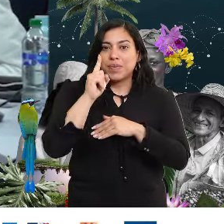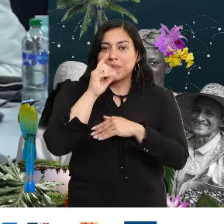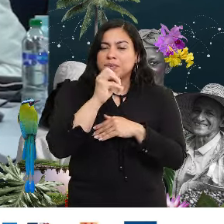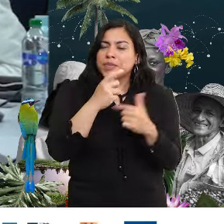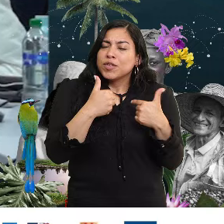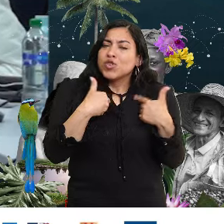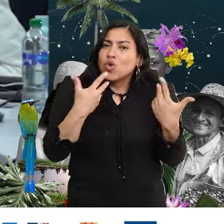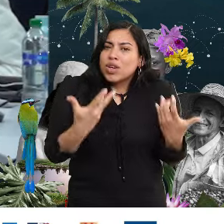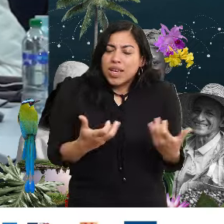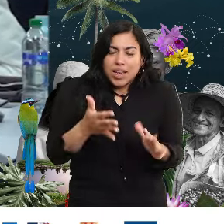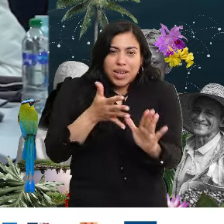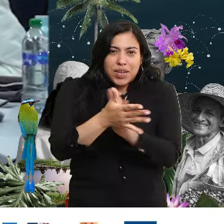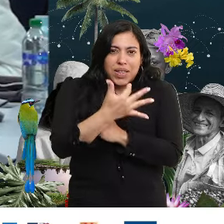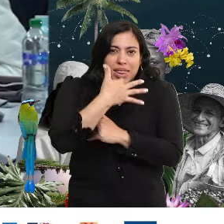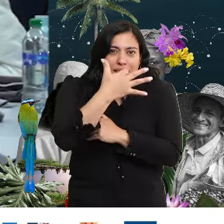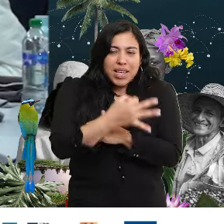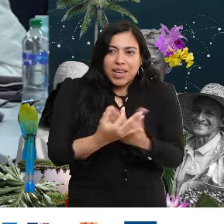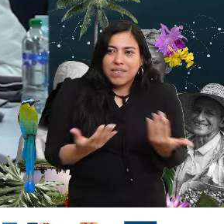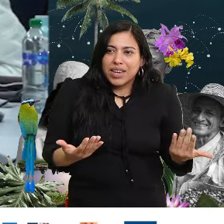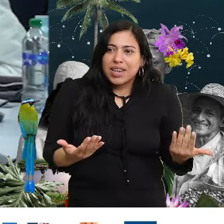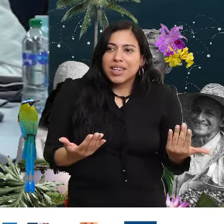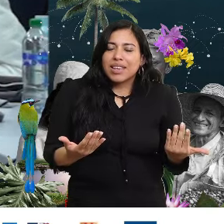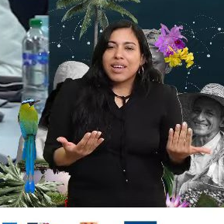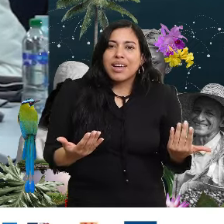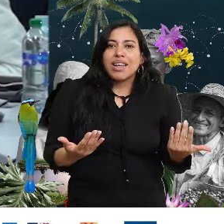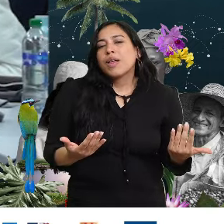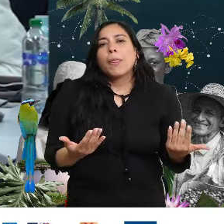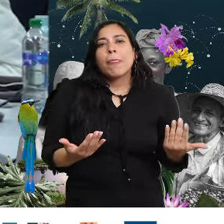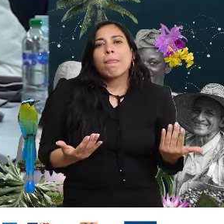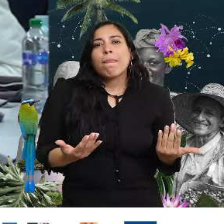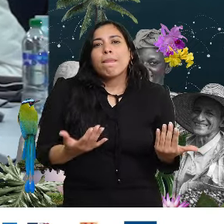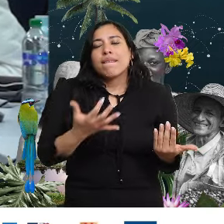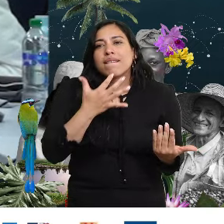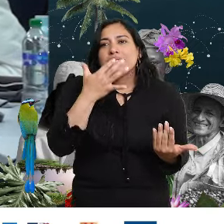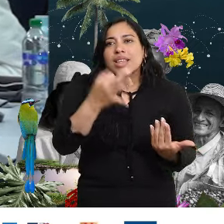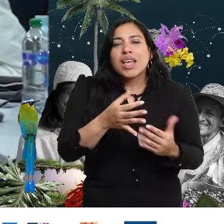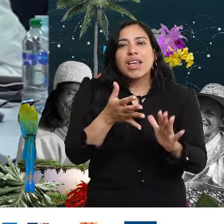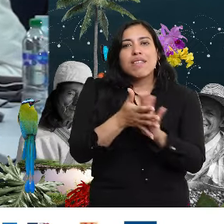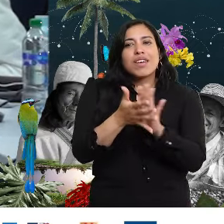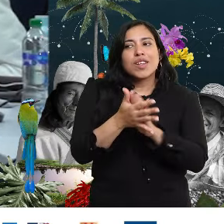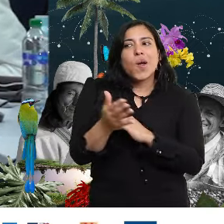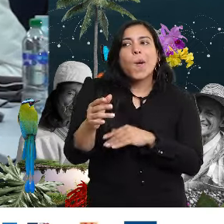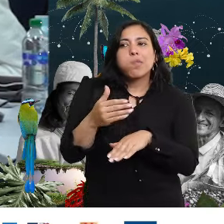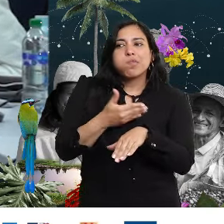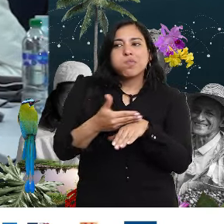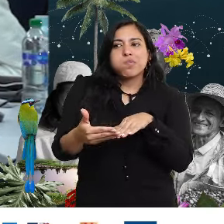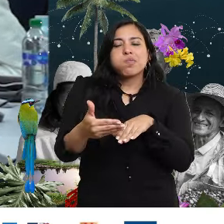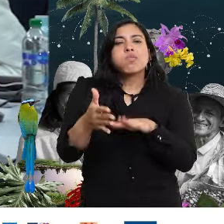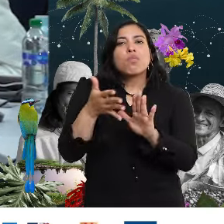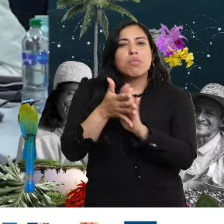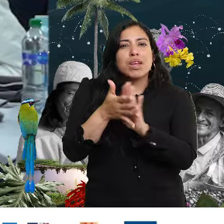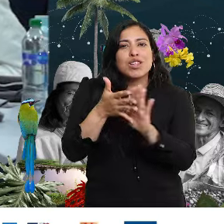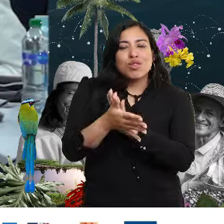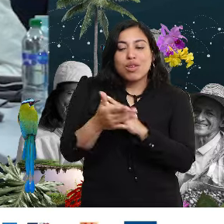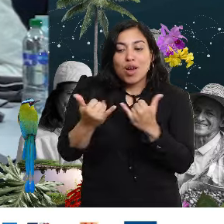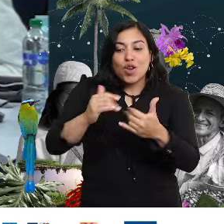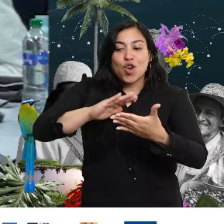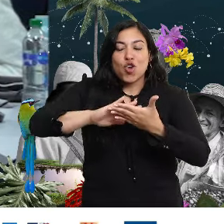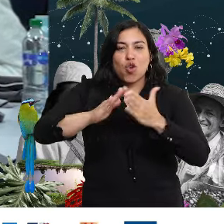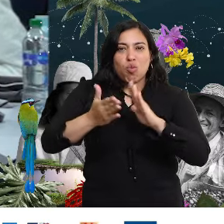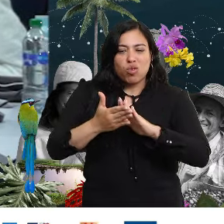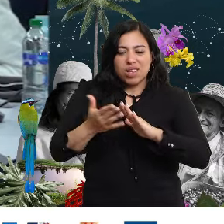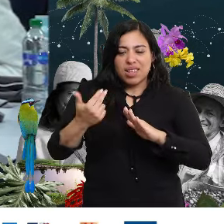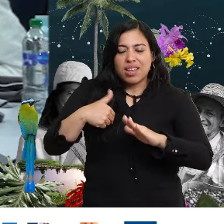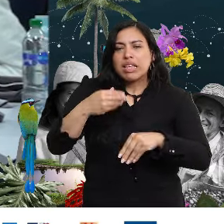quisiera sencillamente es como comentar de varias de las cosas que se mencionaron, porque también con esta comunidad preparamos